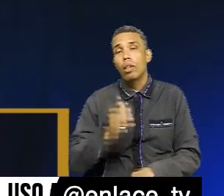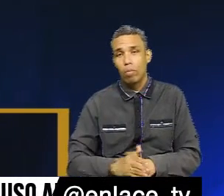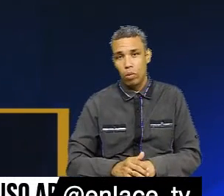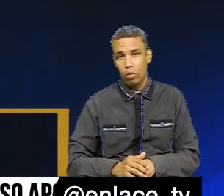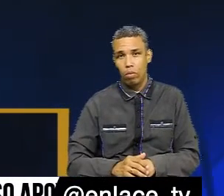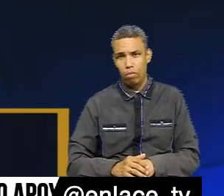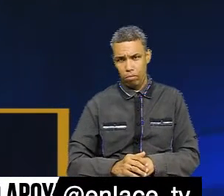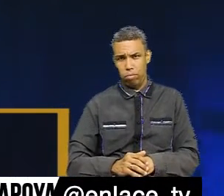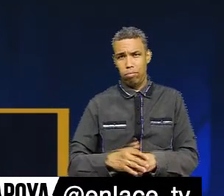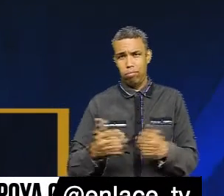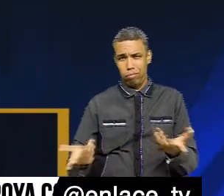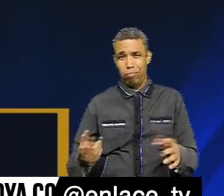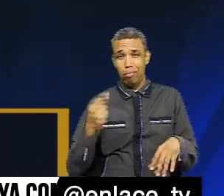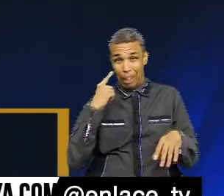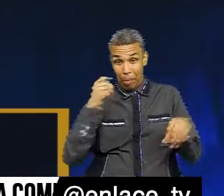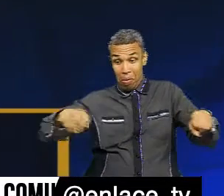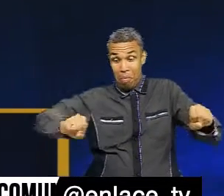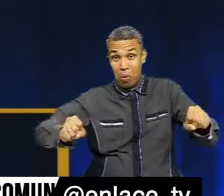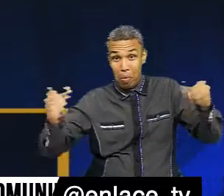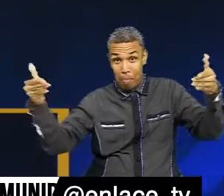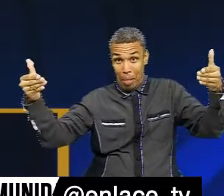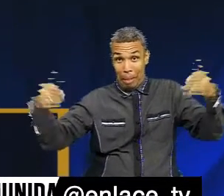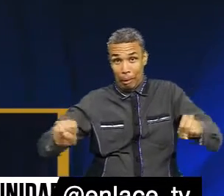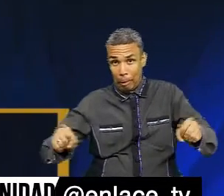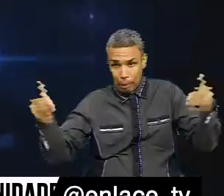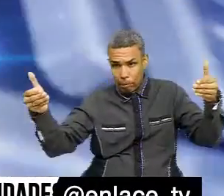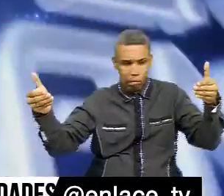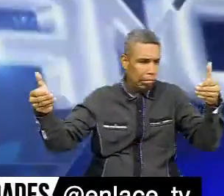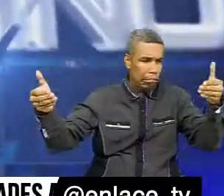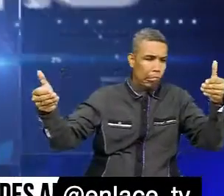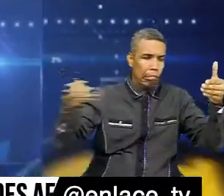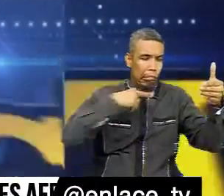retrovisor, también lo hace con los conductores que van detrás de ellos.